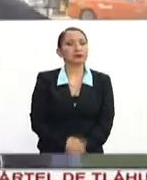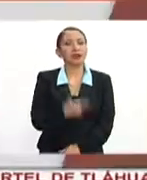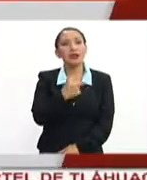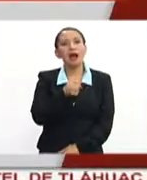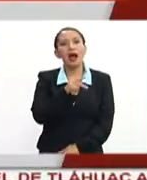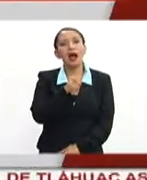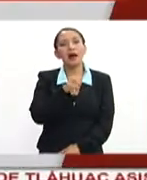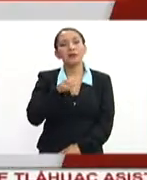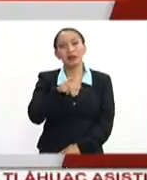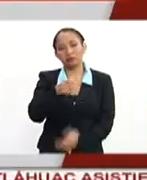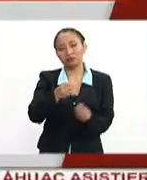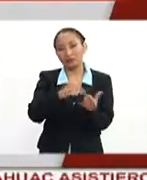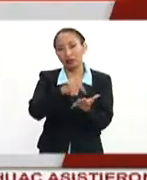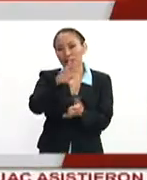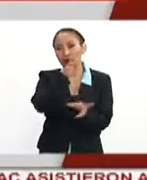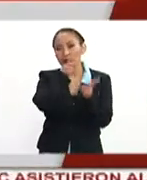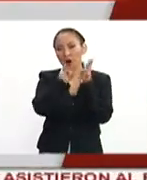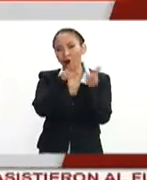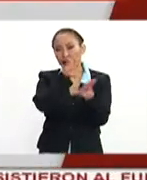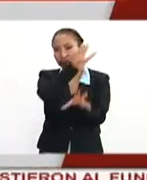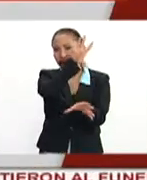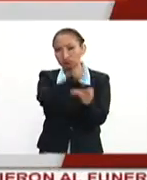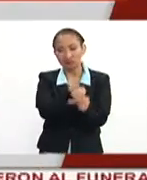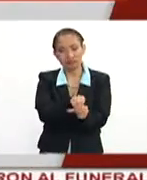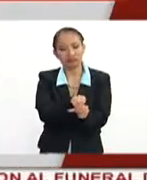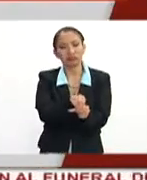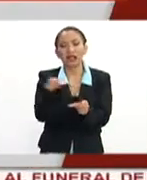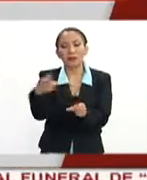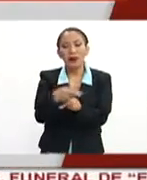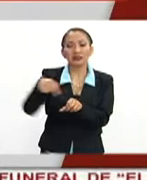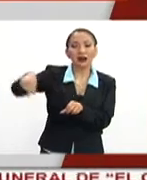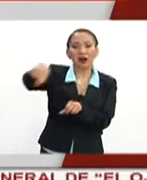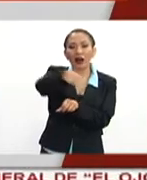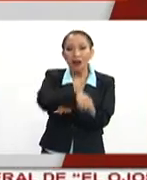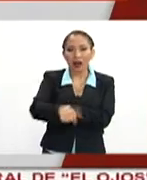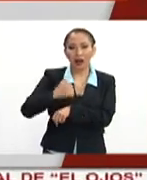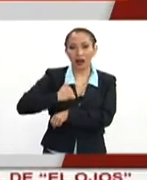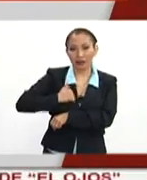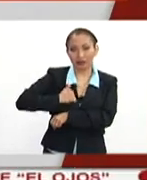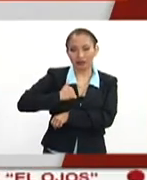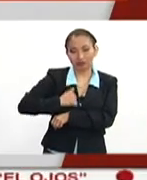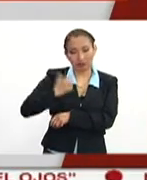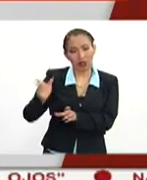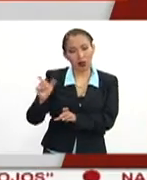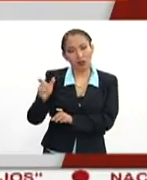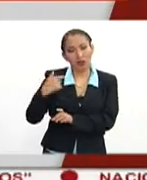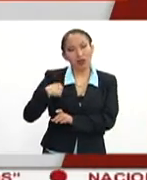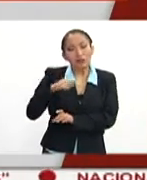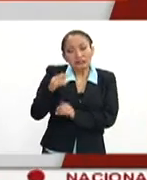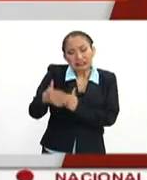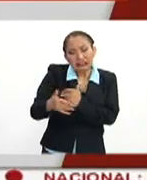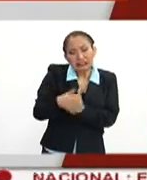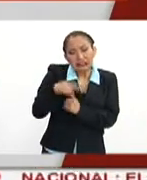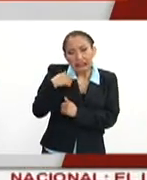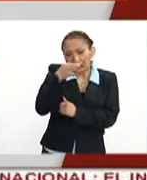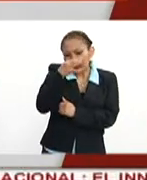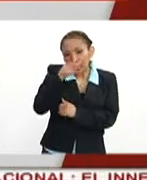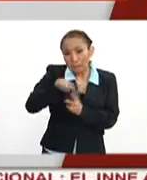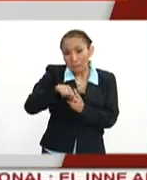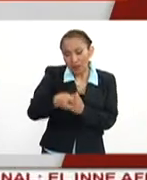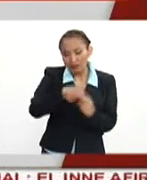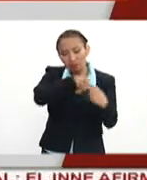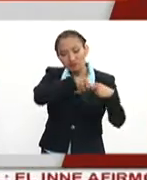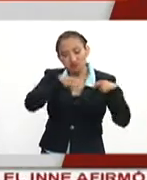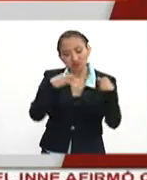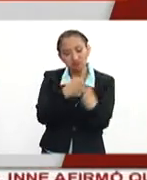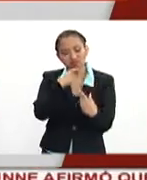Gabriel, pues muchísimas gracias por este reporte completo de lo que se está viviendo allá en Canadá cuando estamos a unos días de que